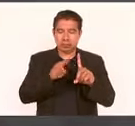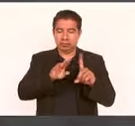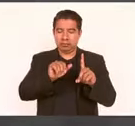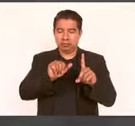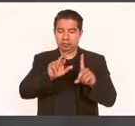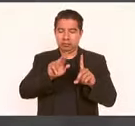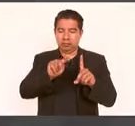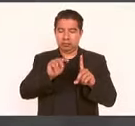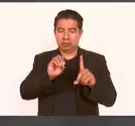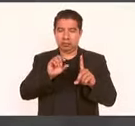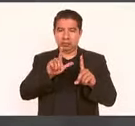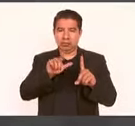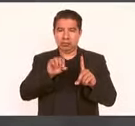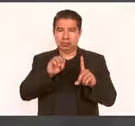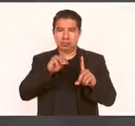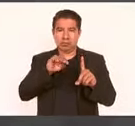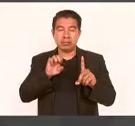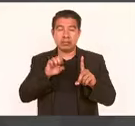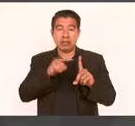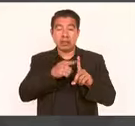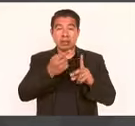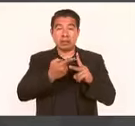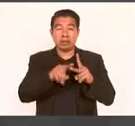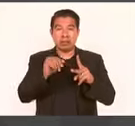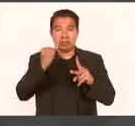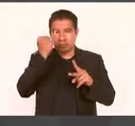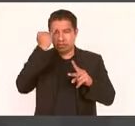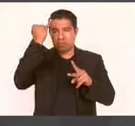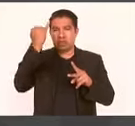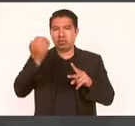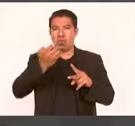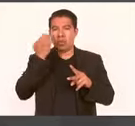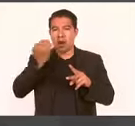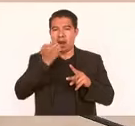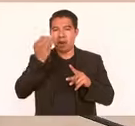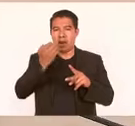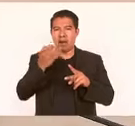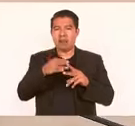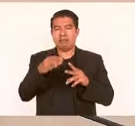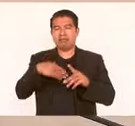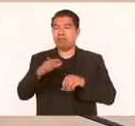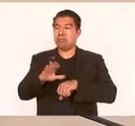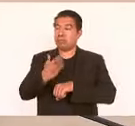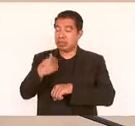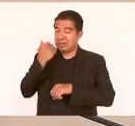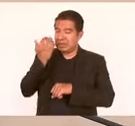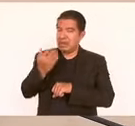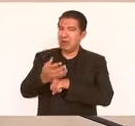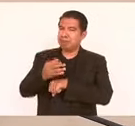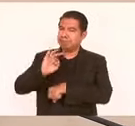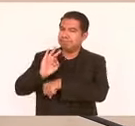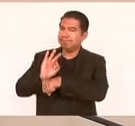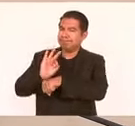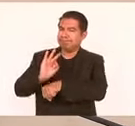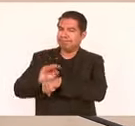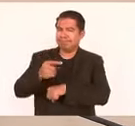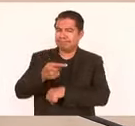y hace escuela, porque es el principal defensor de los